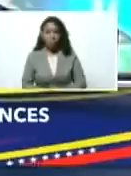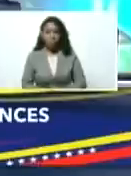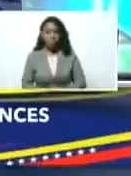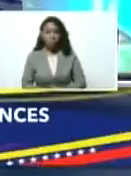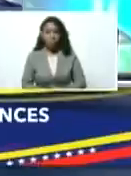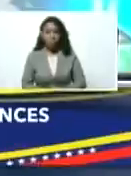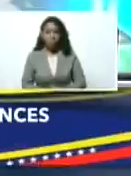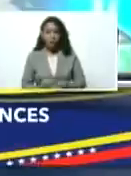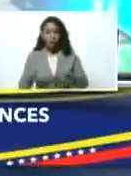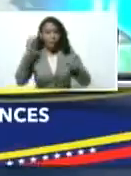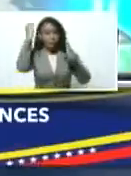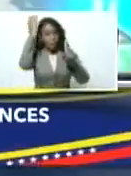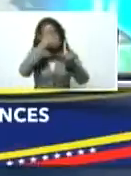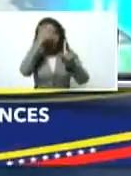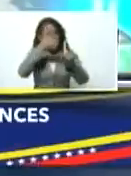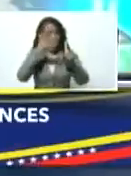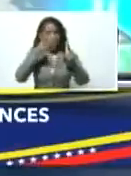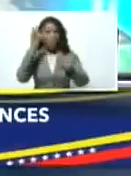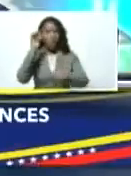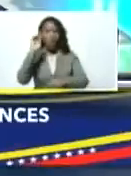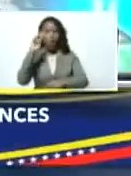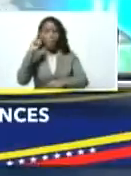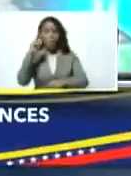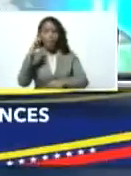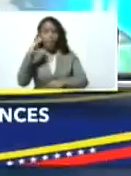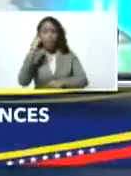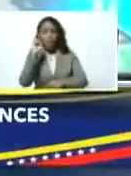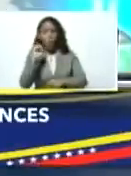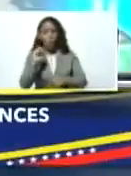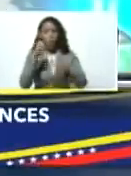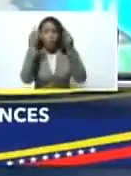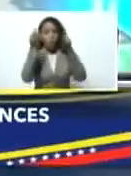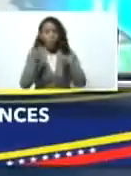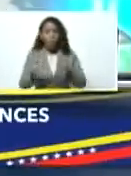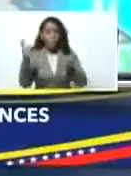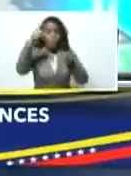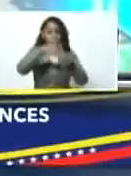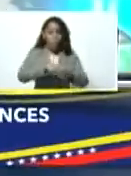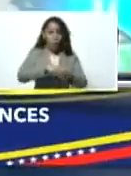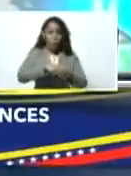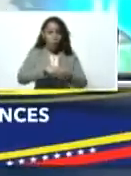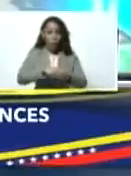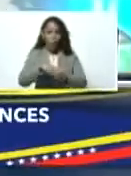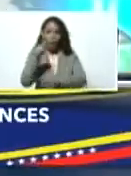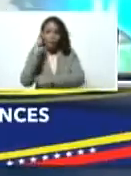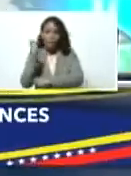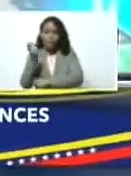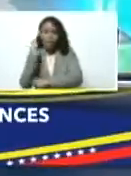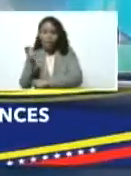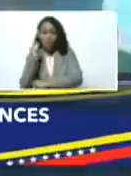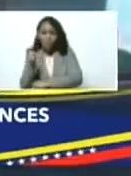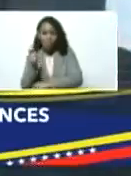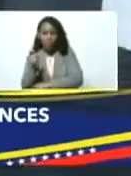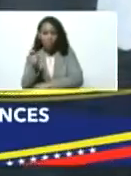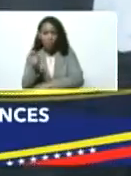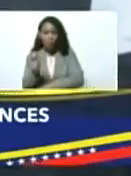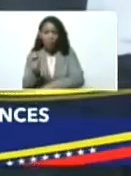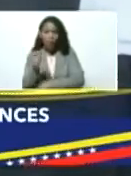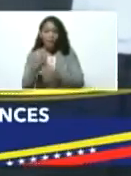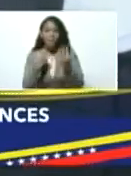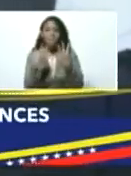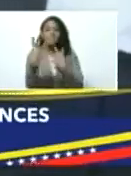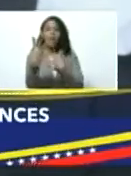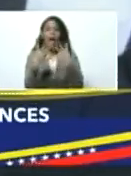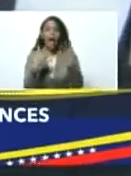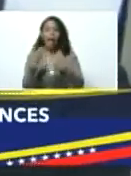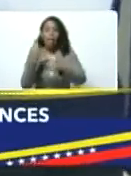la formación, la formalización, el financiamiento y las ferias de